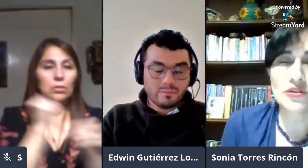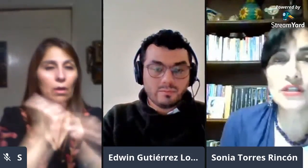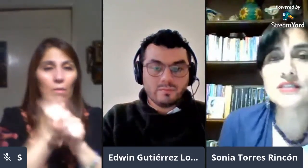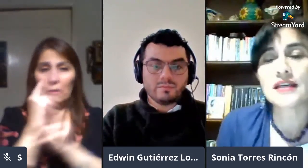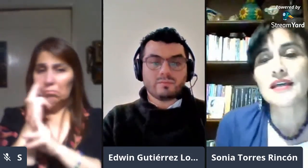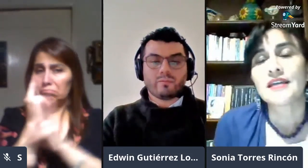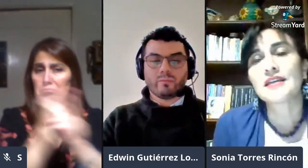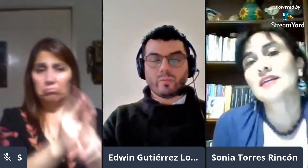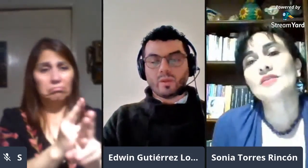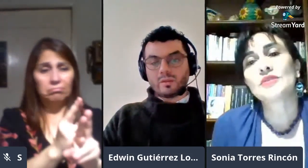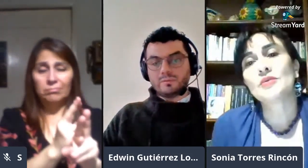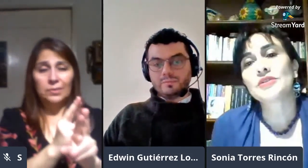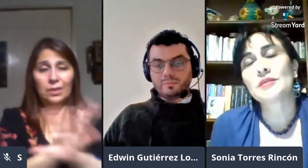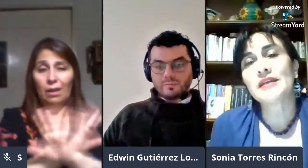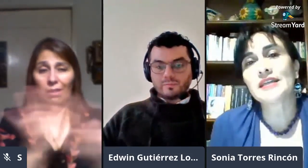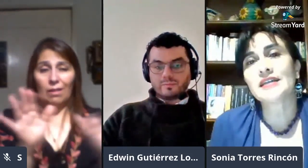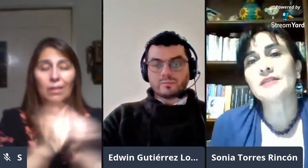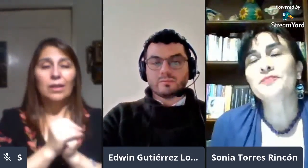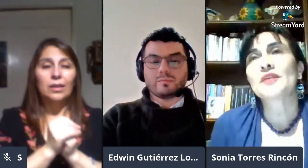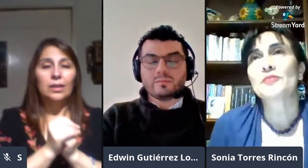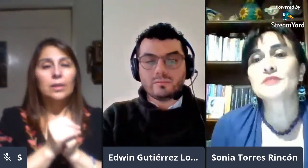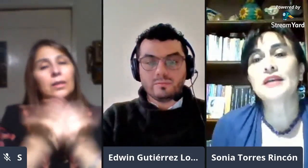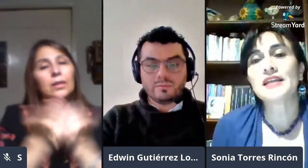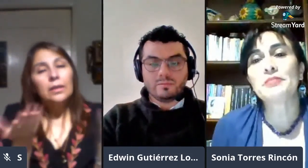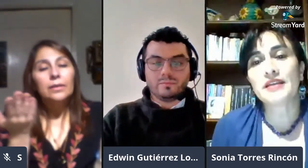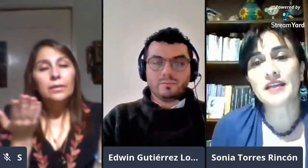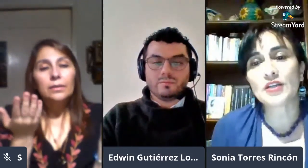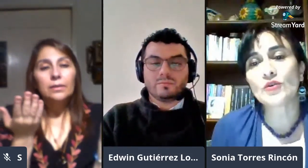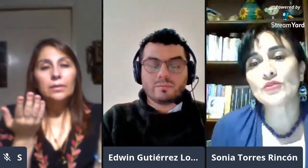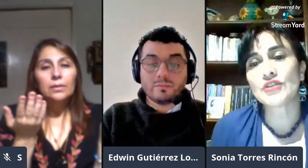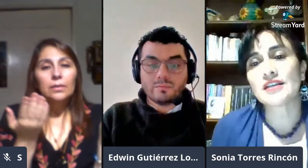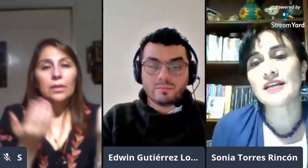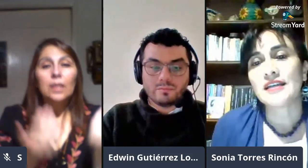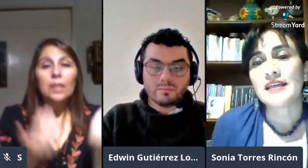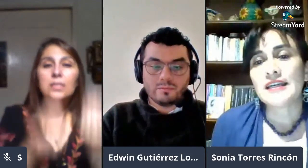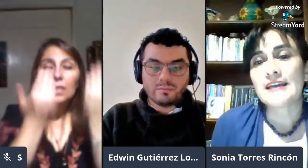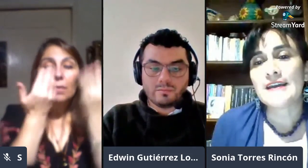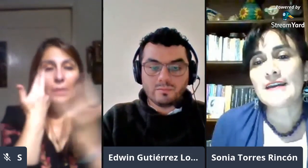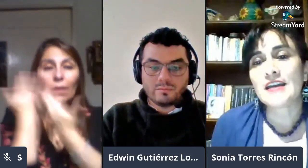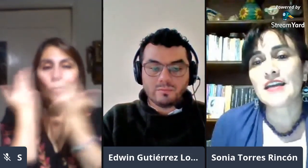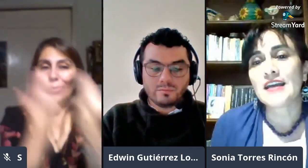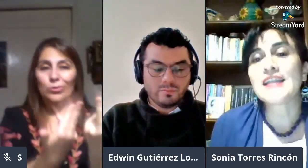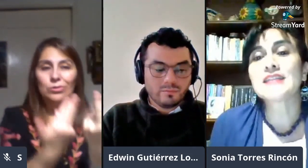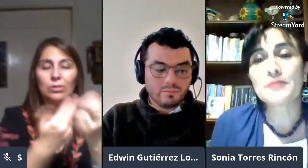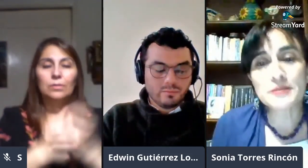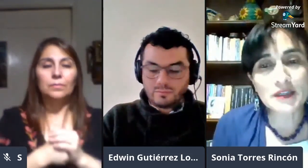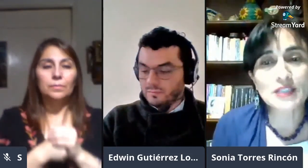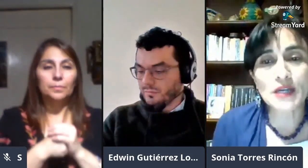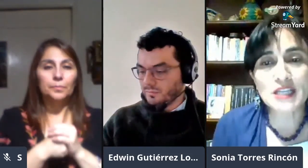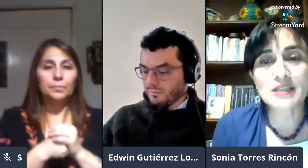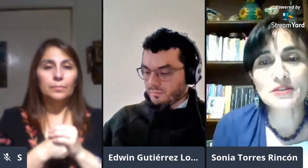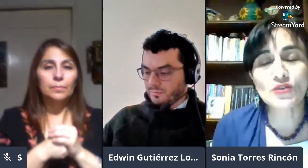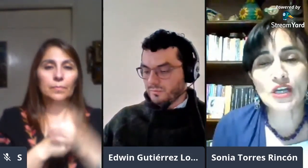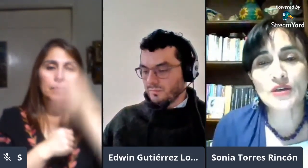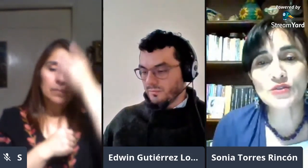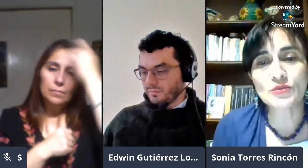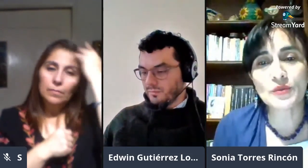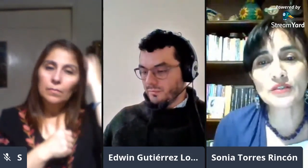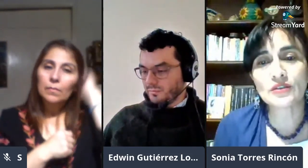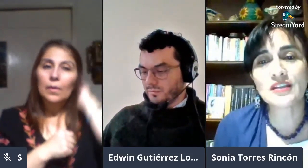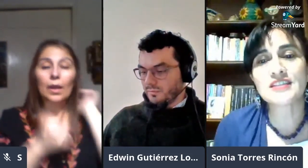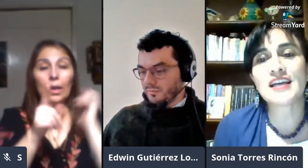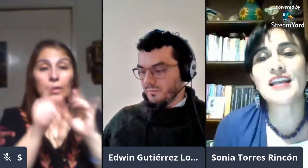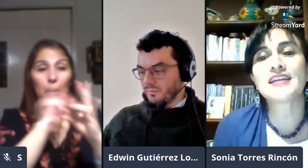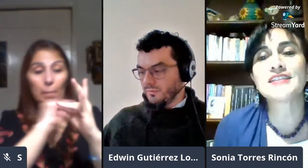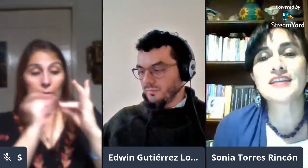muchas situaciones y que de una u otra manera pues vale la pena reconocerla. En esa perspectiva que se mencionaba hace